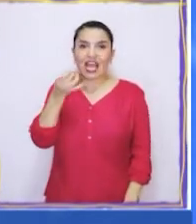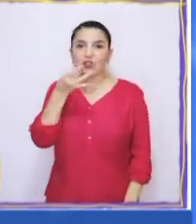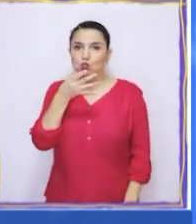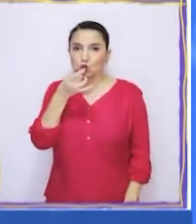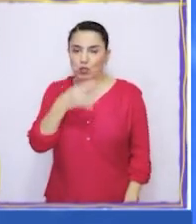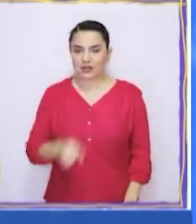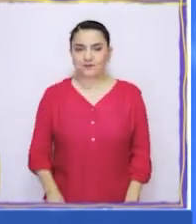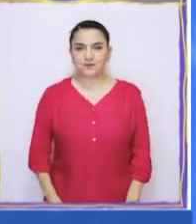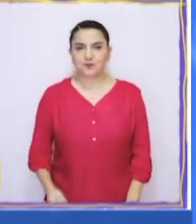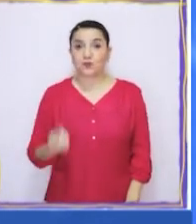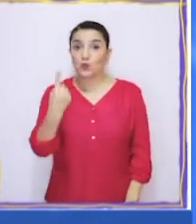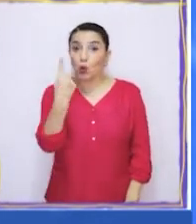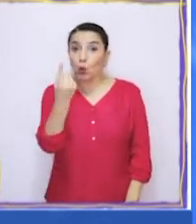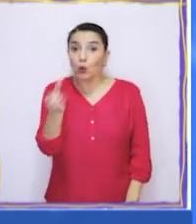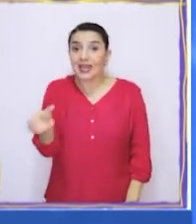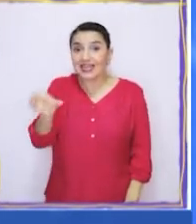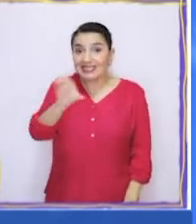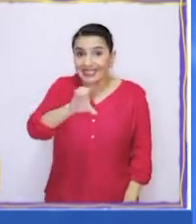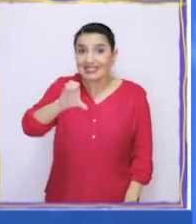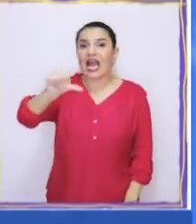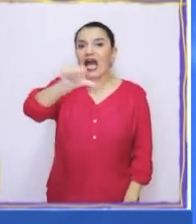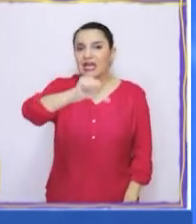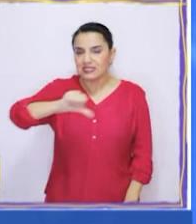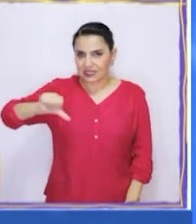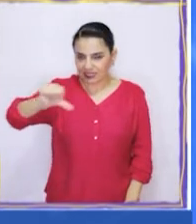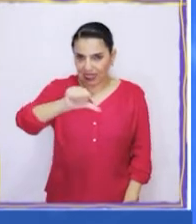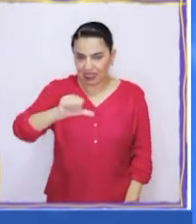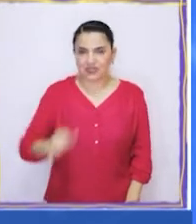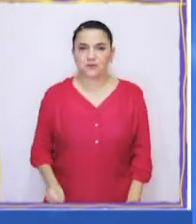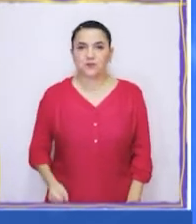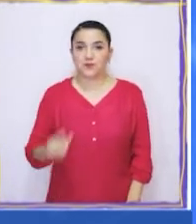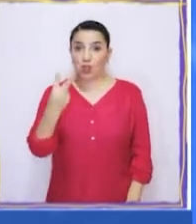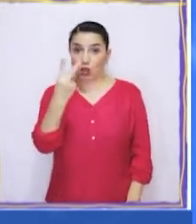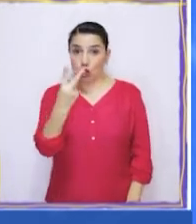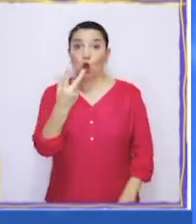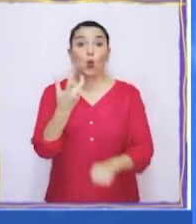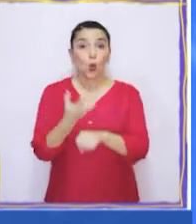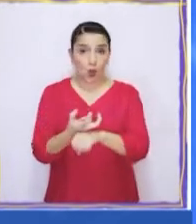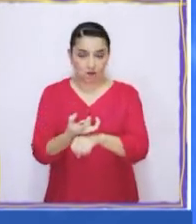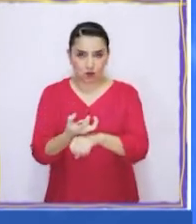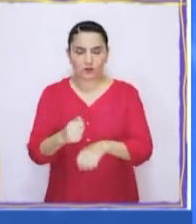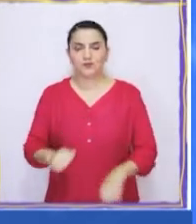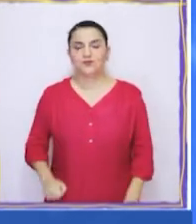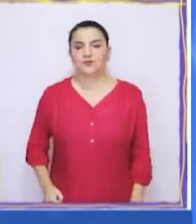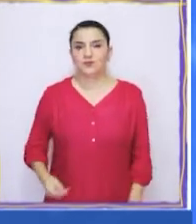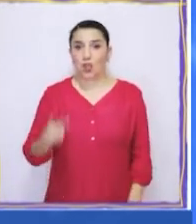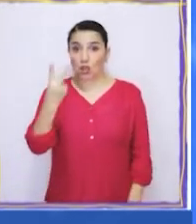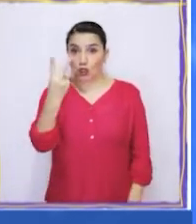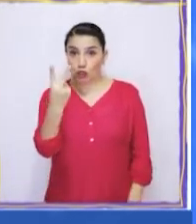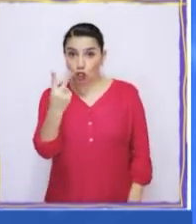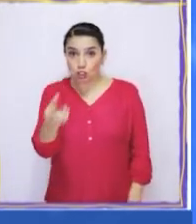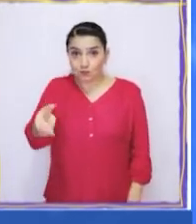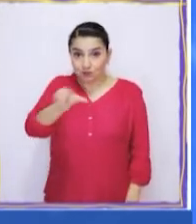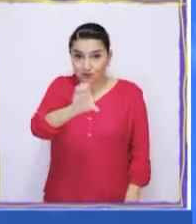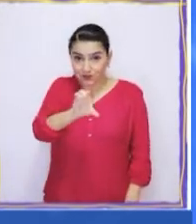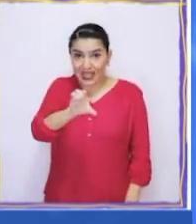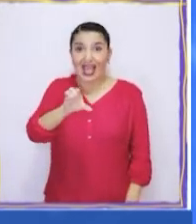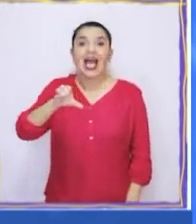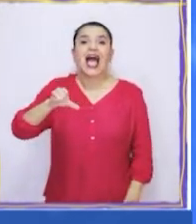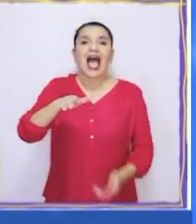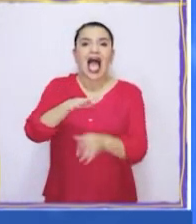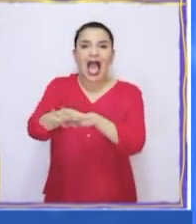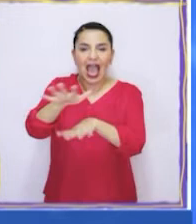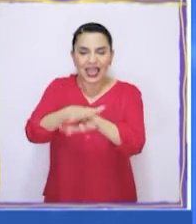azúcar una taza de aceite dos huevos dos tazas de harina